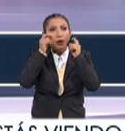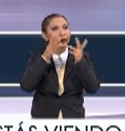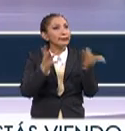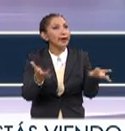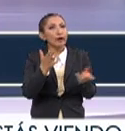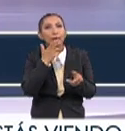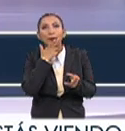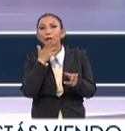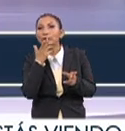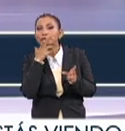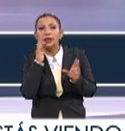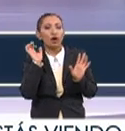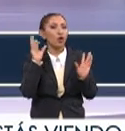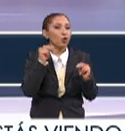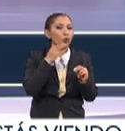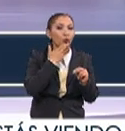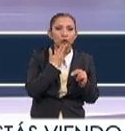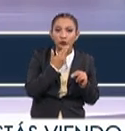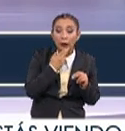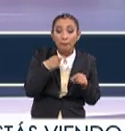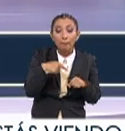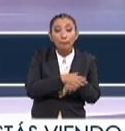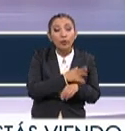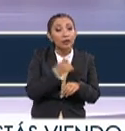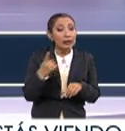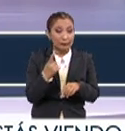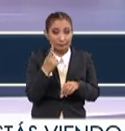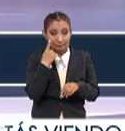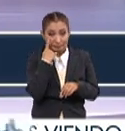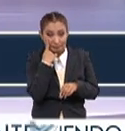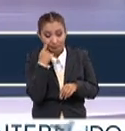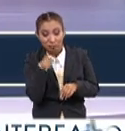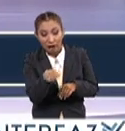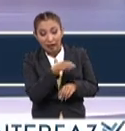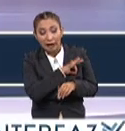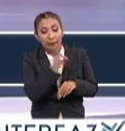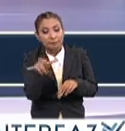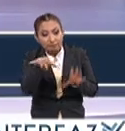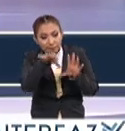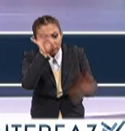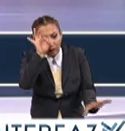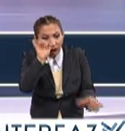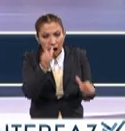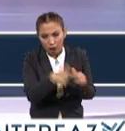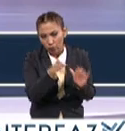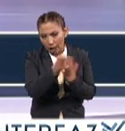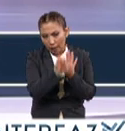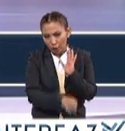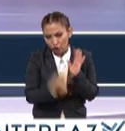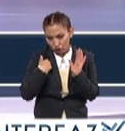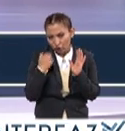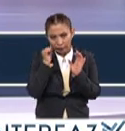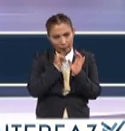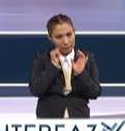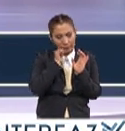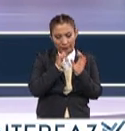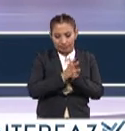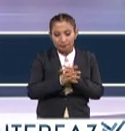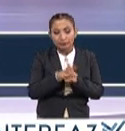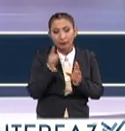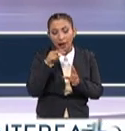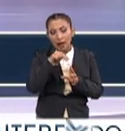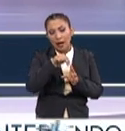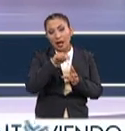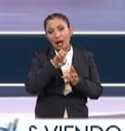tenga aplicación o no, porque finalmente puedo descubrir algo. Les voy a un ejemplo que yo pongo siempre,